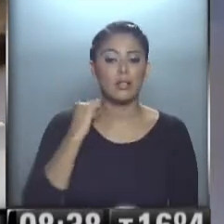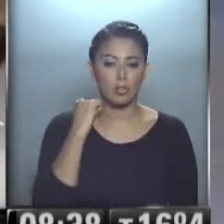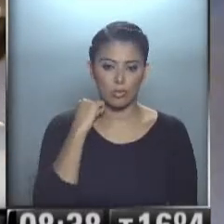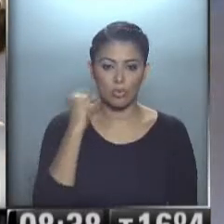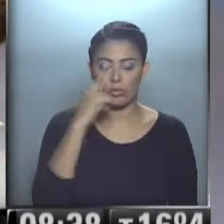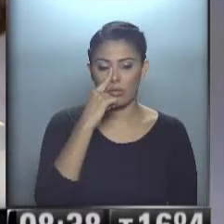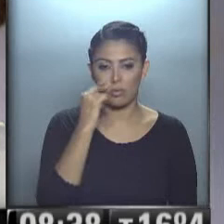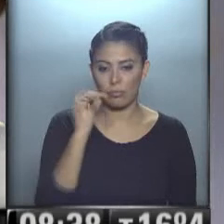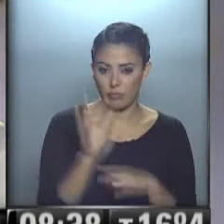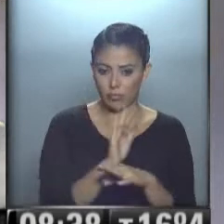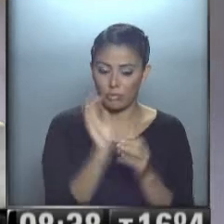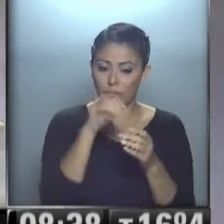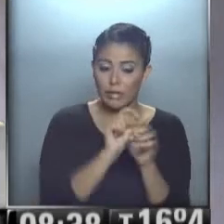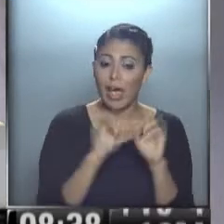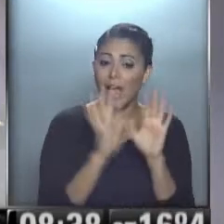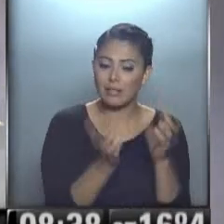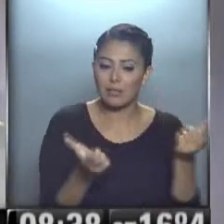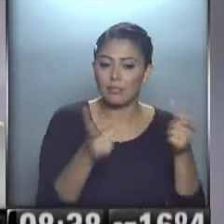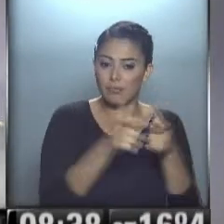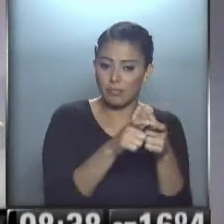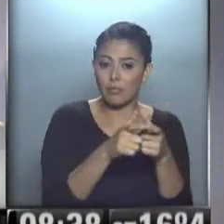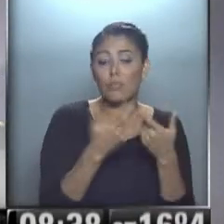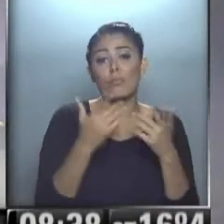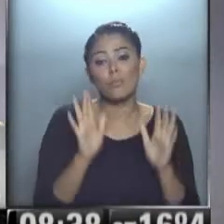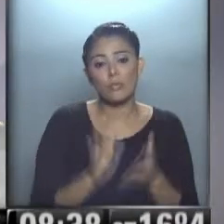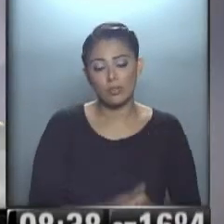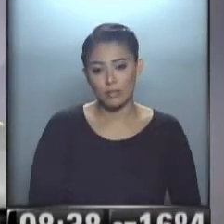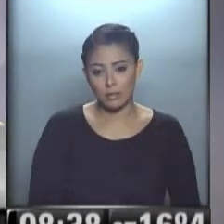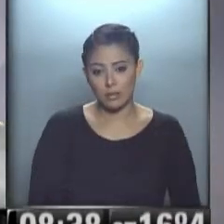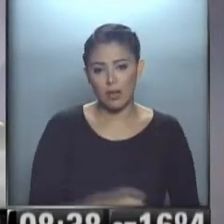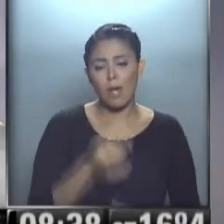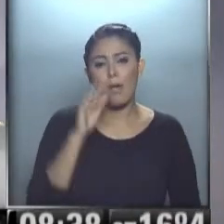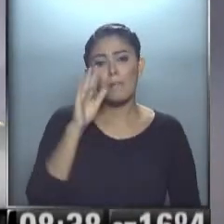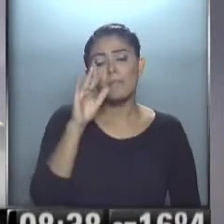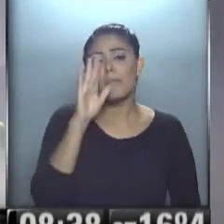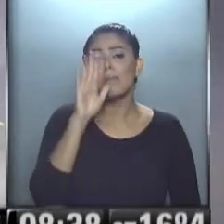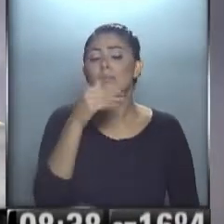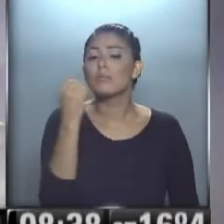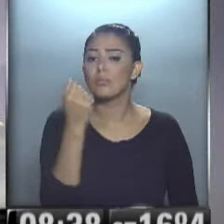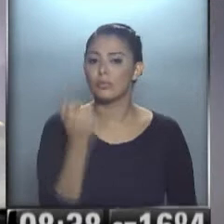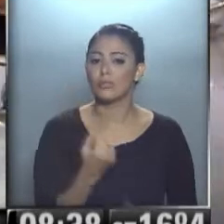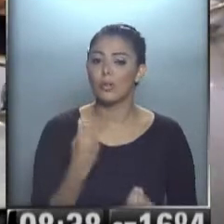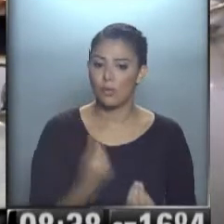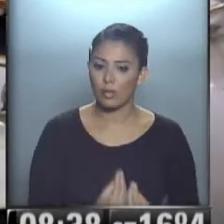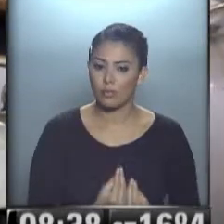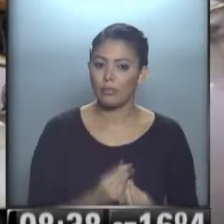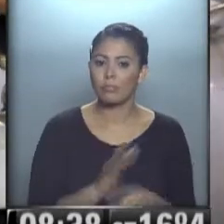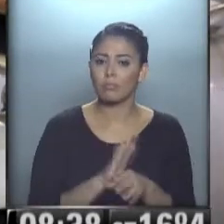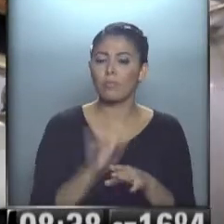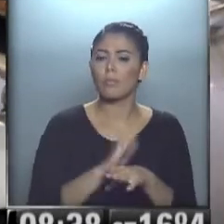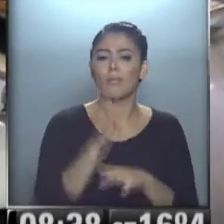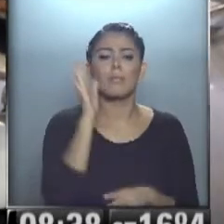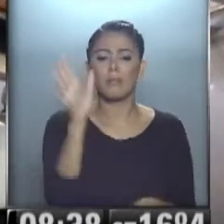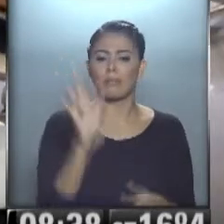por Roberto Castro. Y de este modo, tal vez es lo menos destacable de esta obra, la sobreactuación, no sé si quiere,